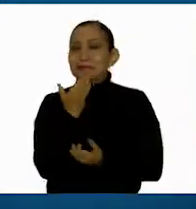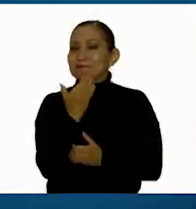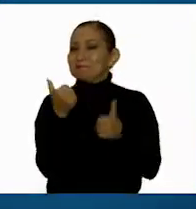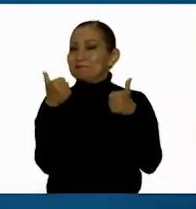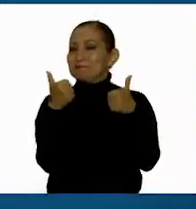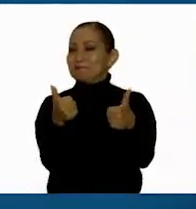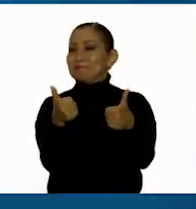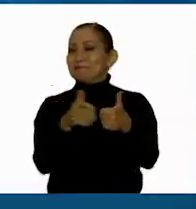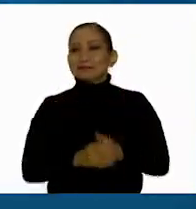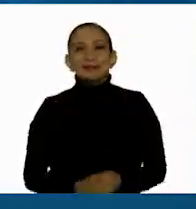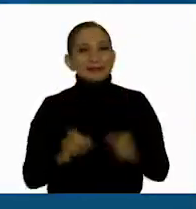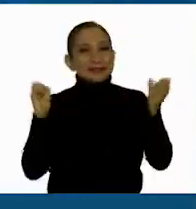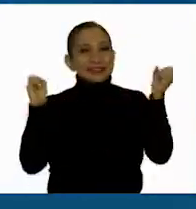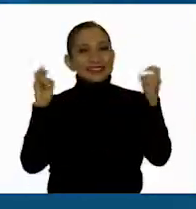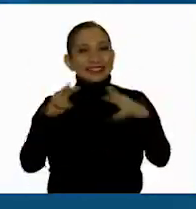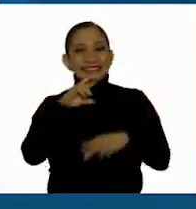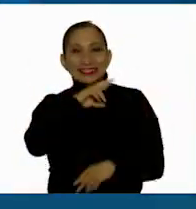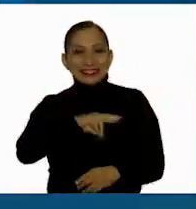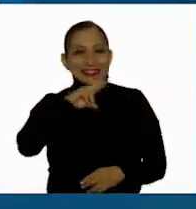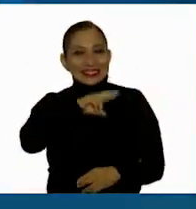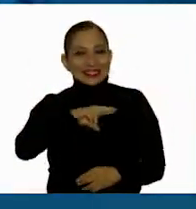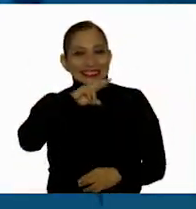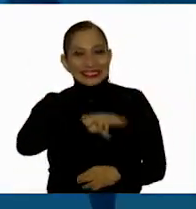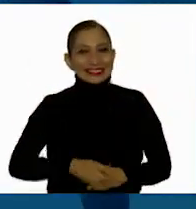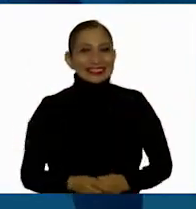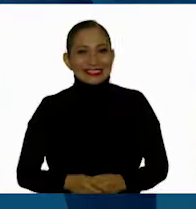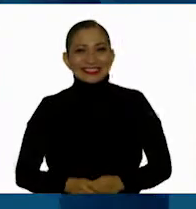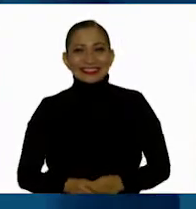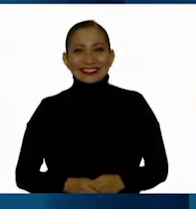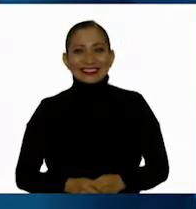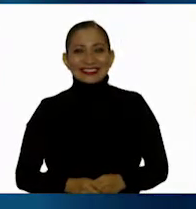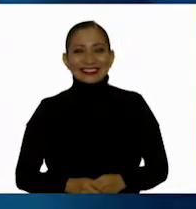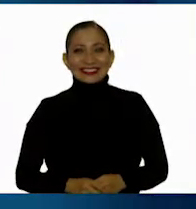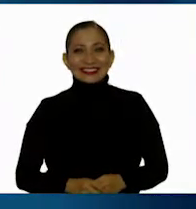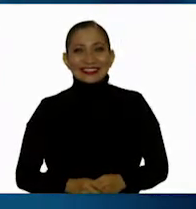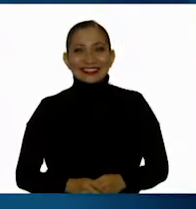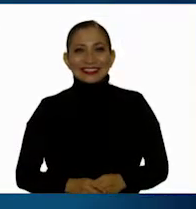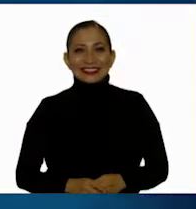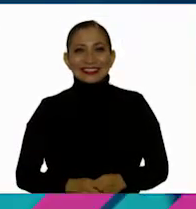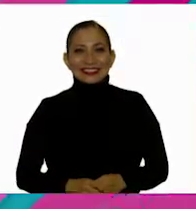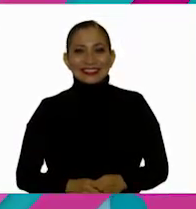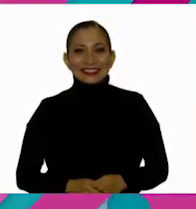¡Muy bien! ¡Nos vemos pronto!